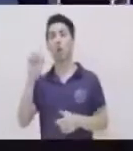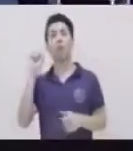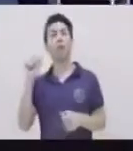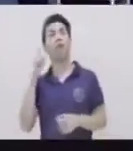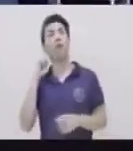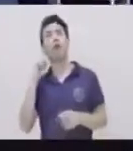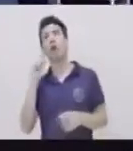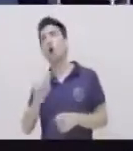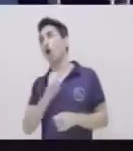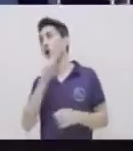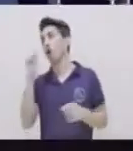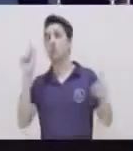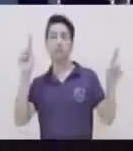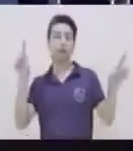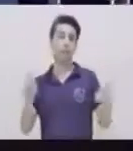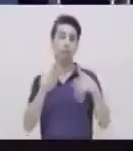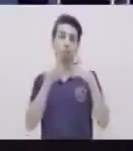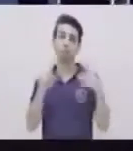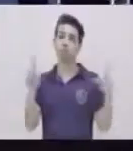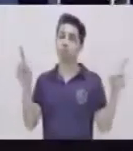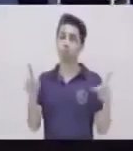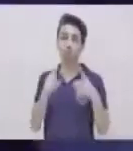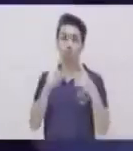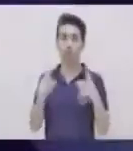forma en que yo agarro un arco barroco.